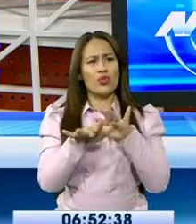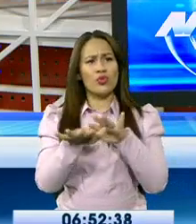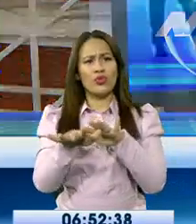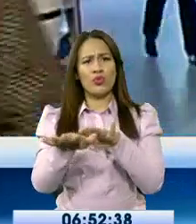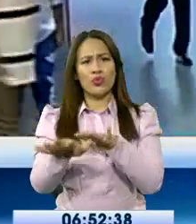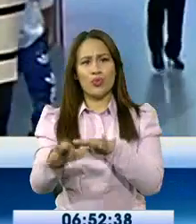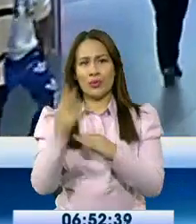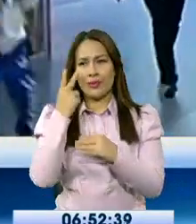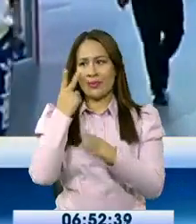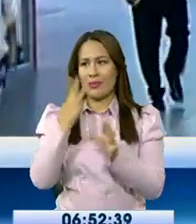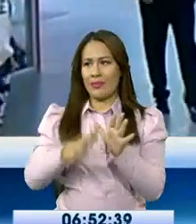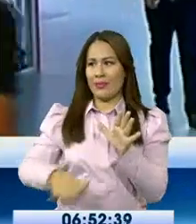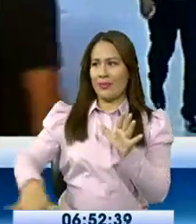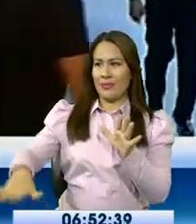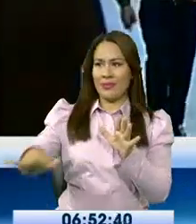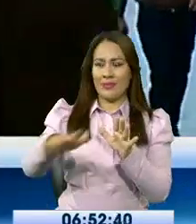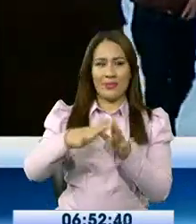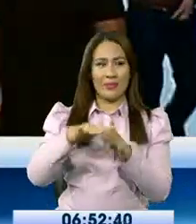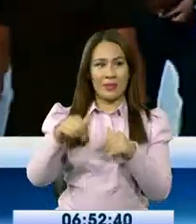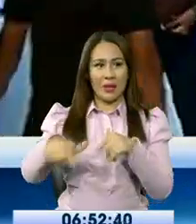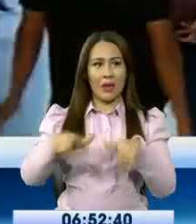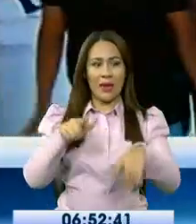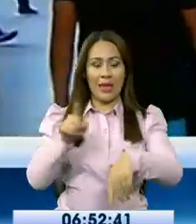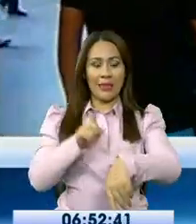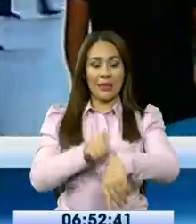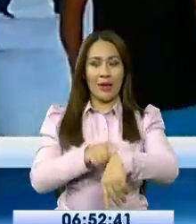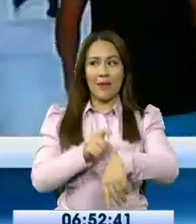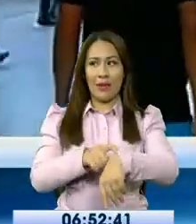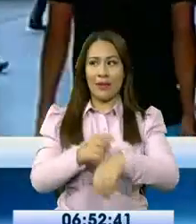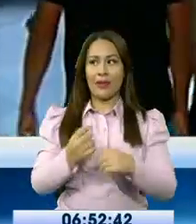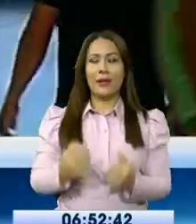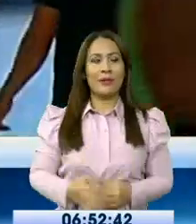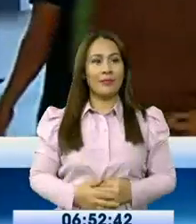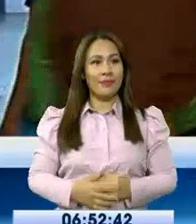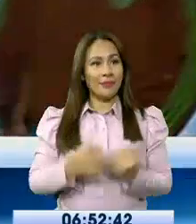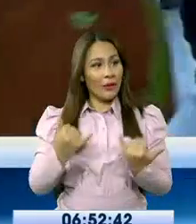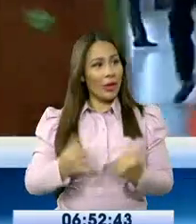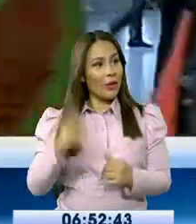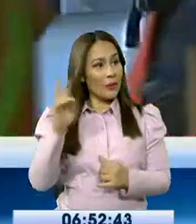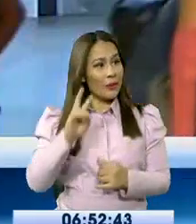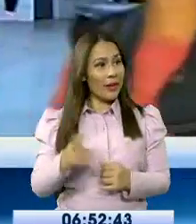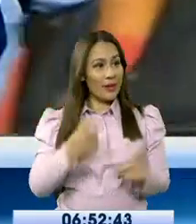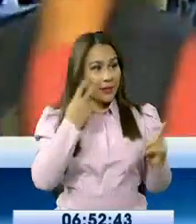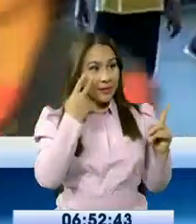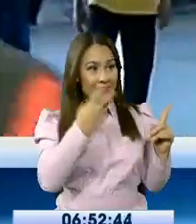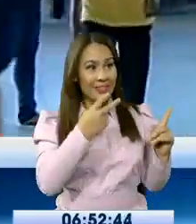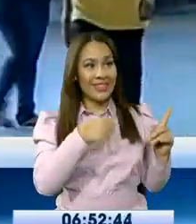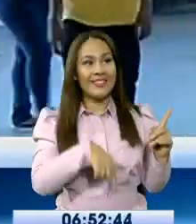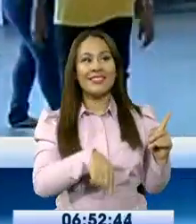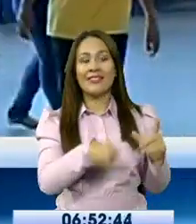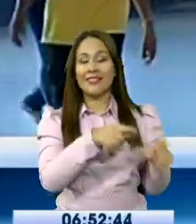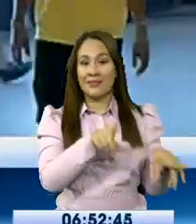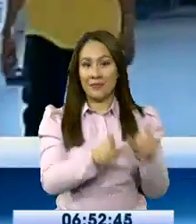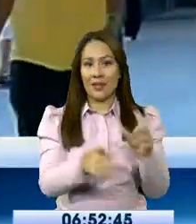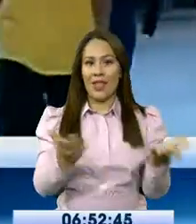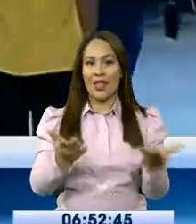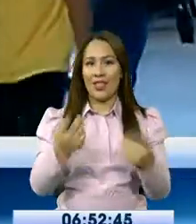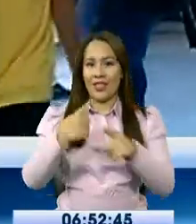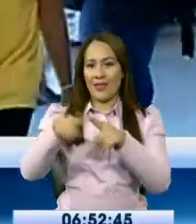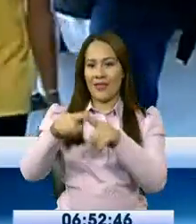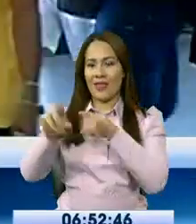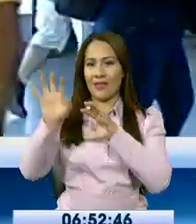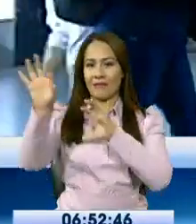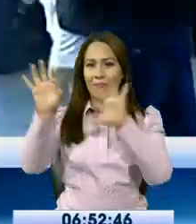cita a este lugar desde tempranas horas de este viernes, pues para dirigirse a diferentes lugares del país